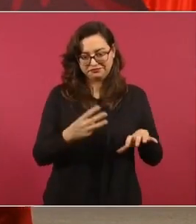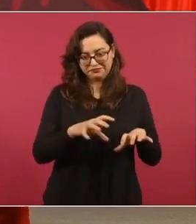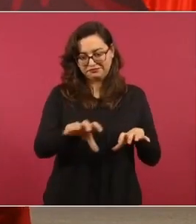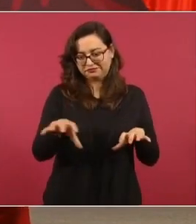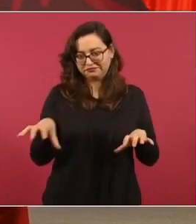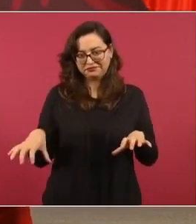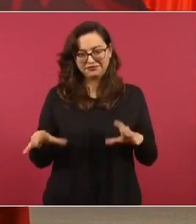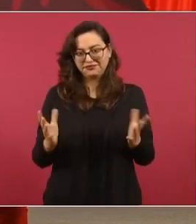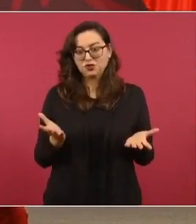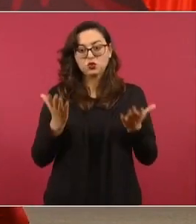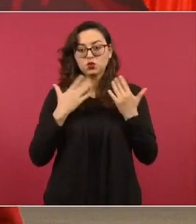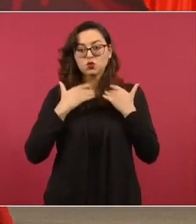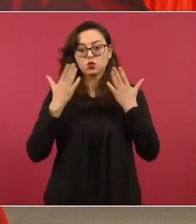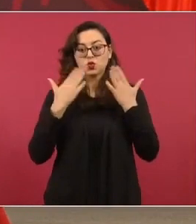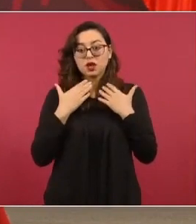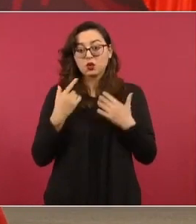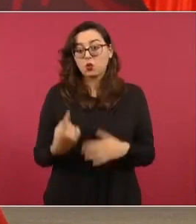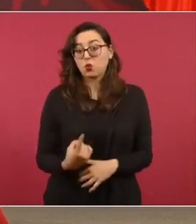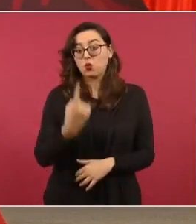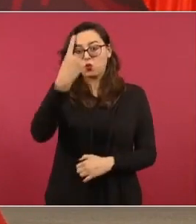La nación maya